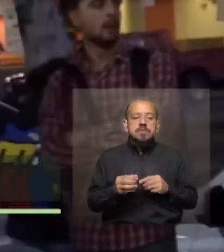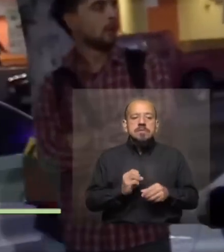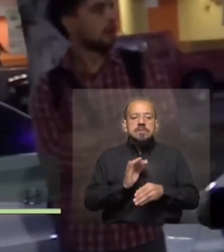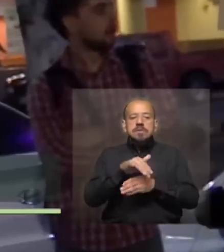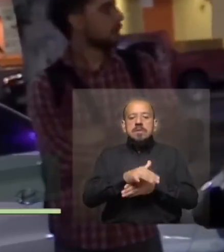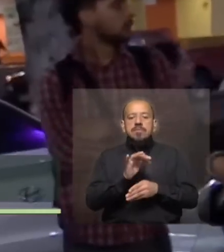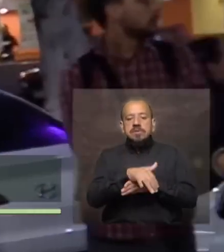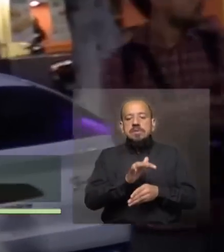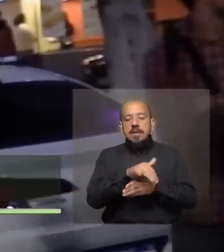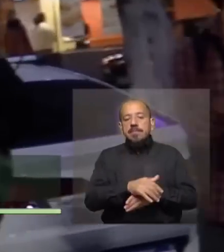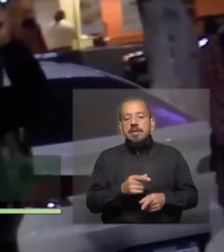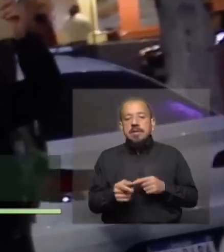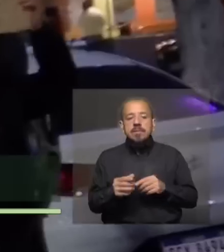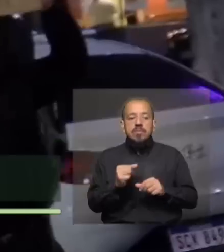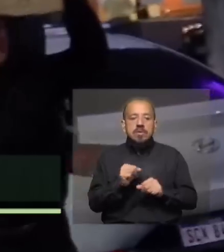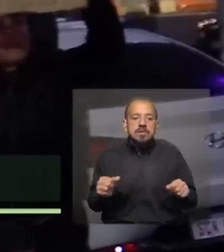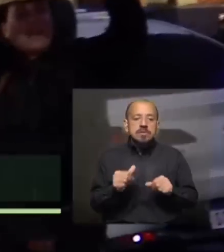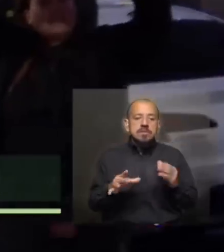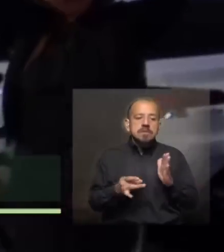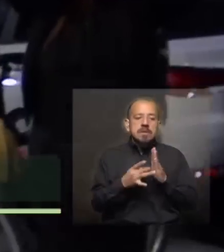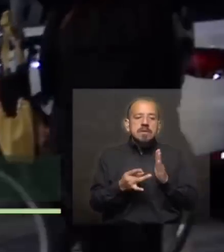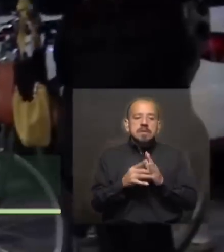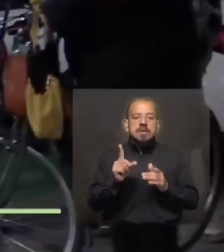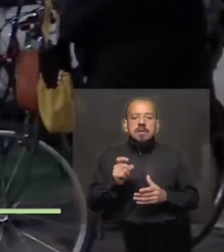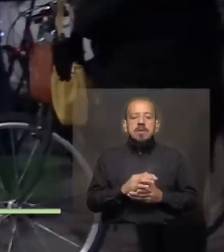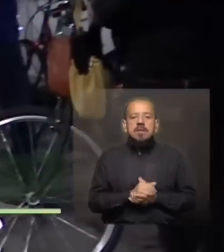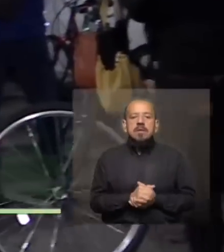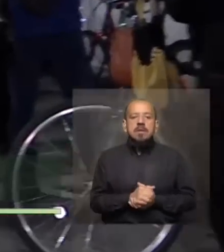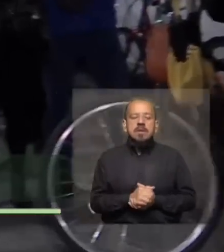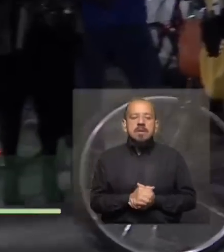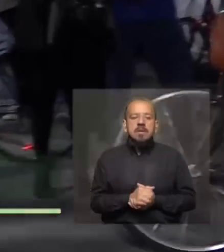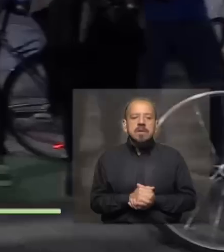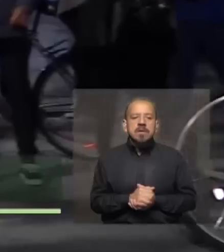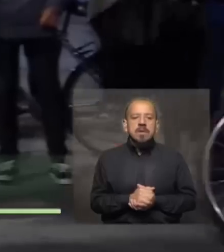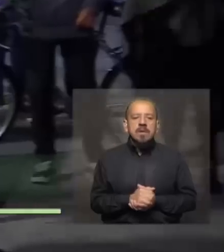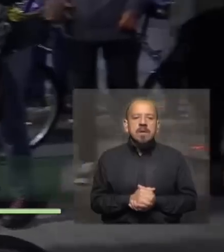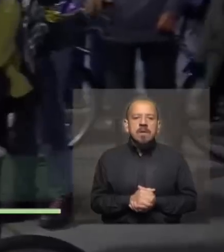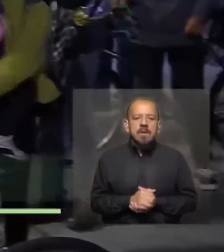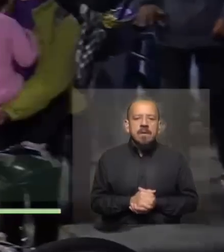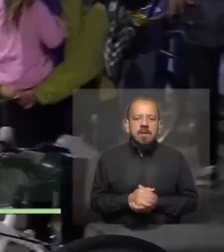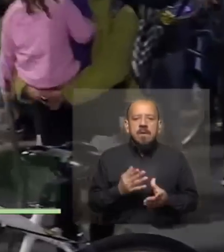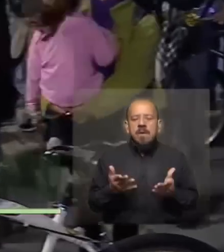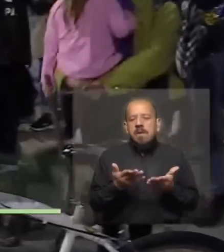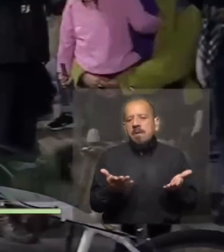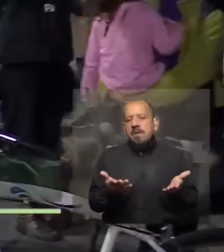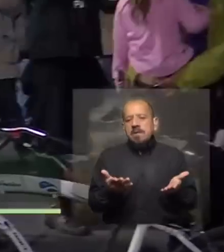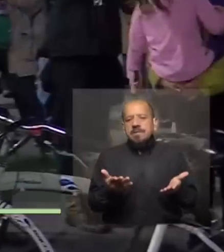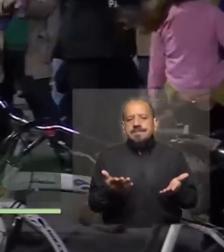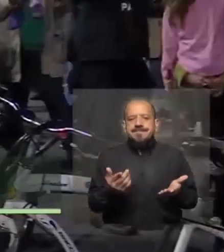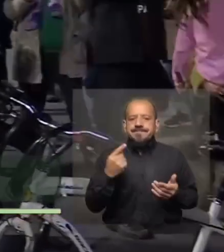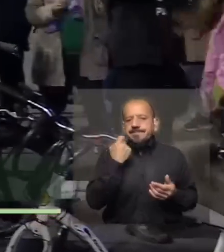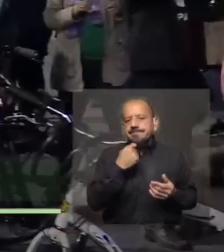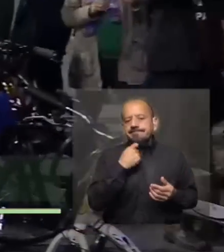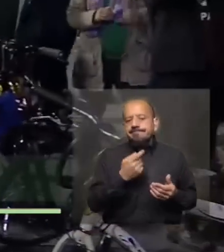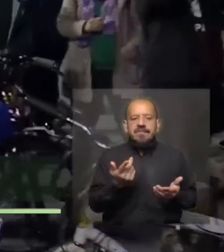Represa En definitiva para tratar de paliar la situación de la calidad del agua no sí es absolutamente insuficiente cualquier medida